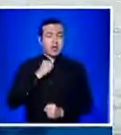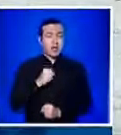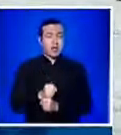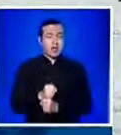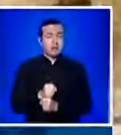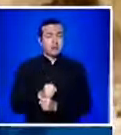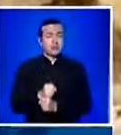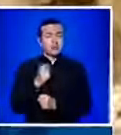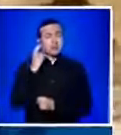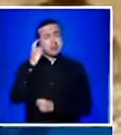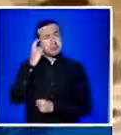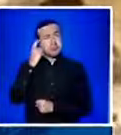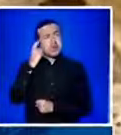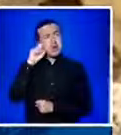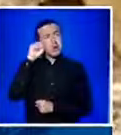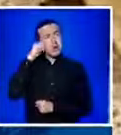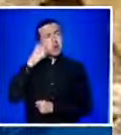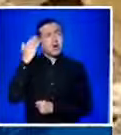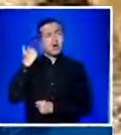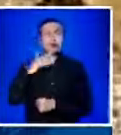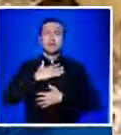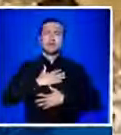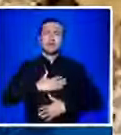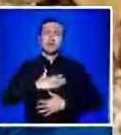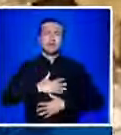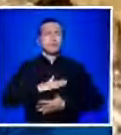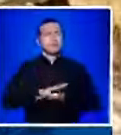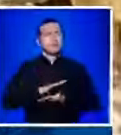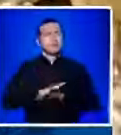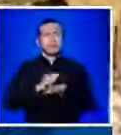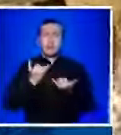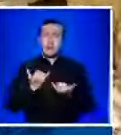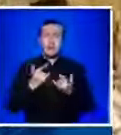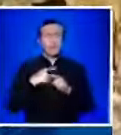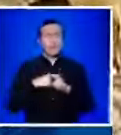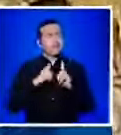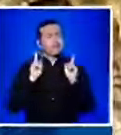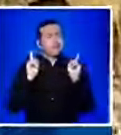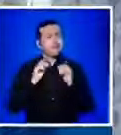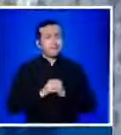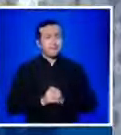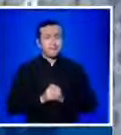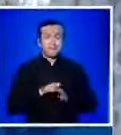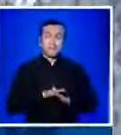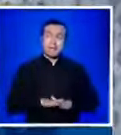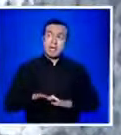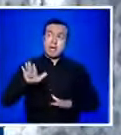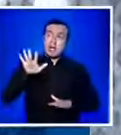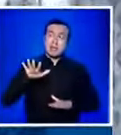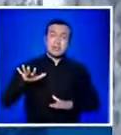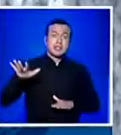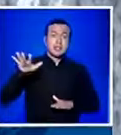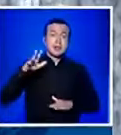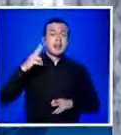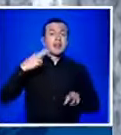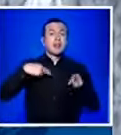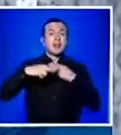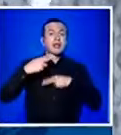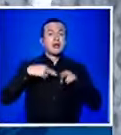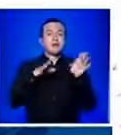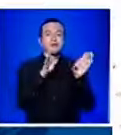de paz, completamente distinto a lo que ahora viven. Para arriba, la mayoría de negocios han cerrado. Todos han